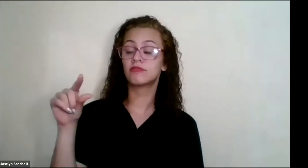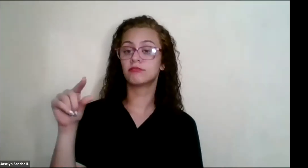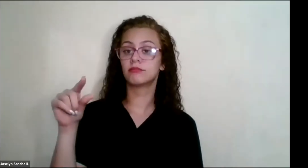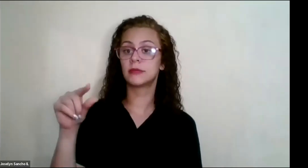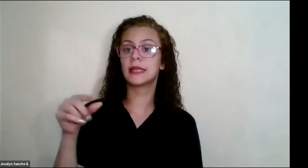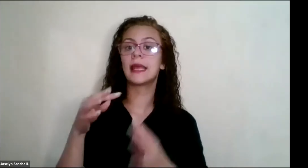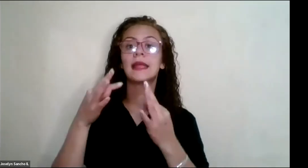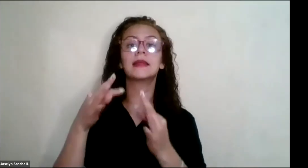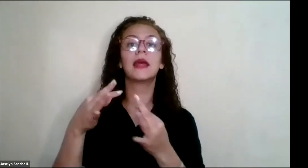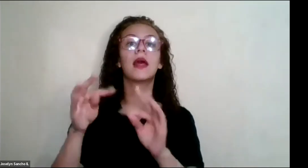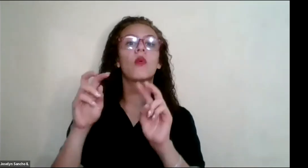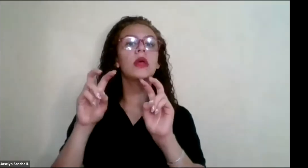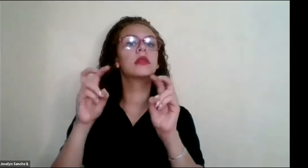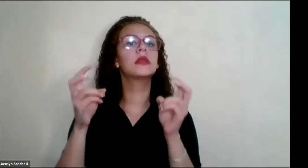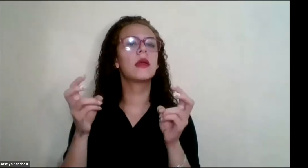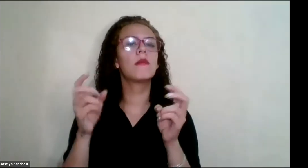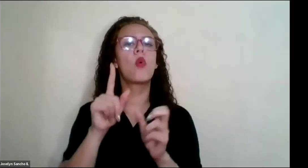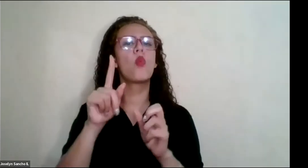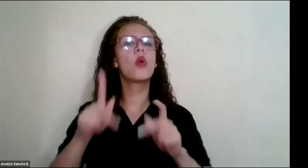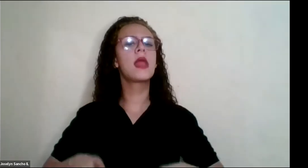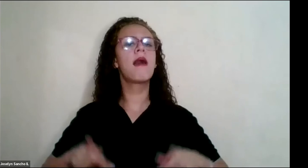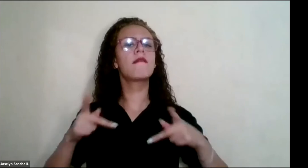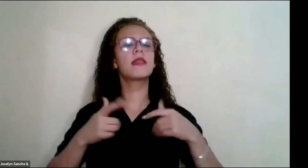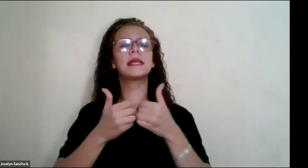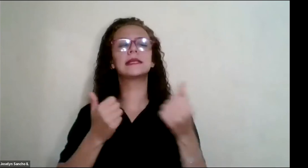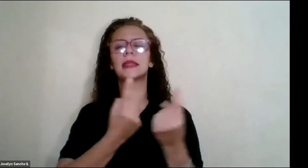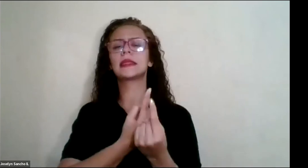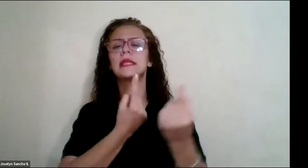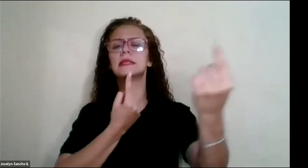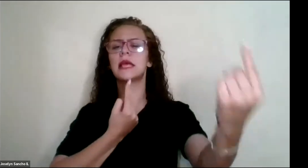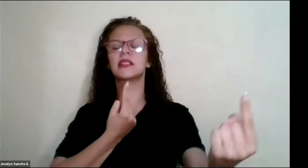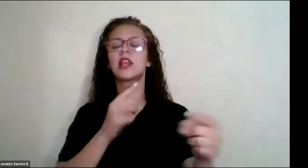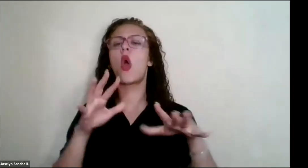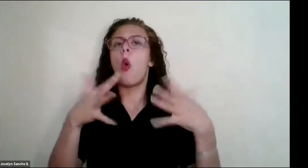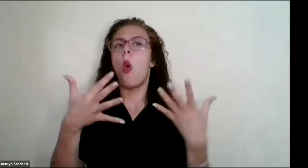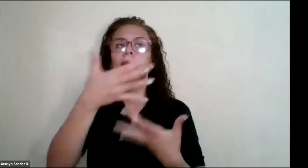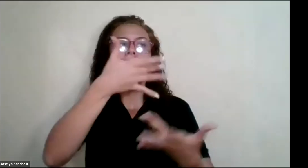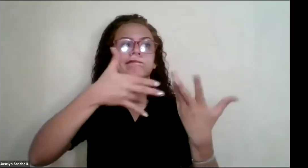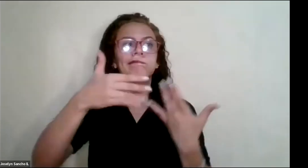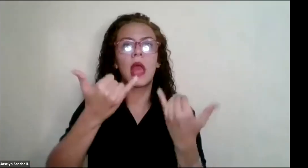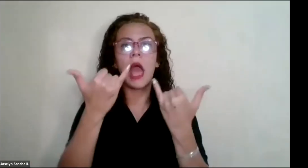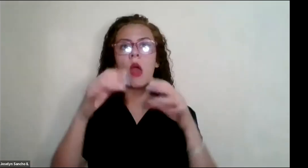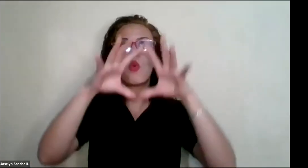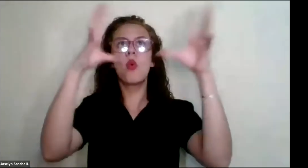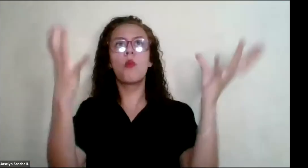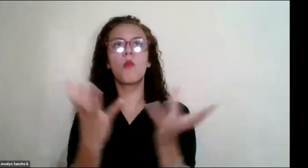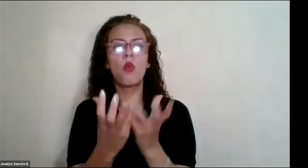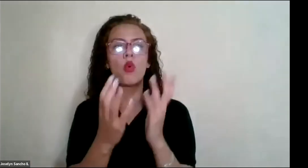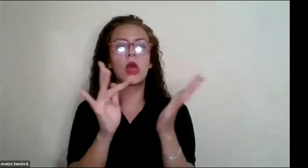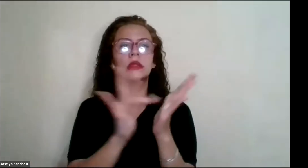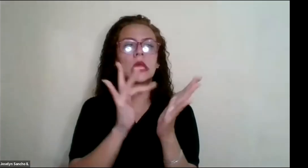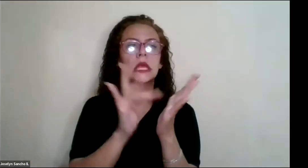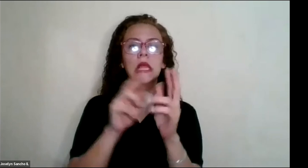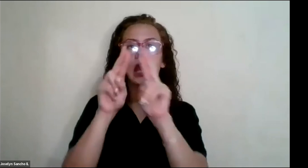estamos tratando la temática de una vida sin distancia, cómo interactuar en un mundo digital y global. Esta